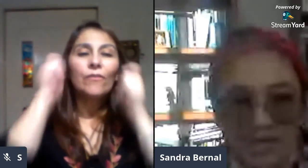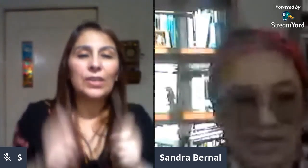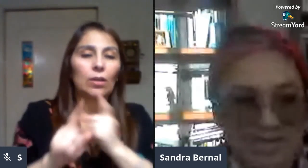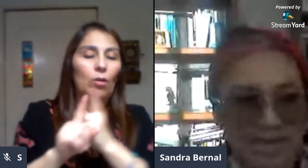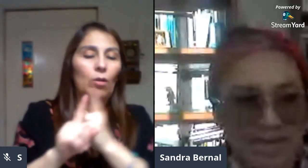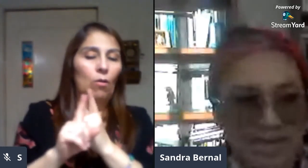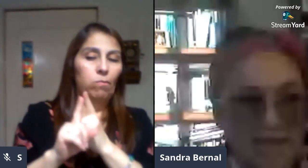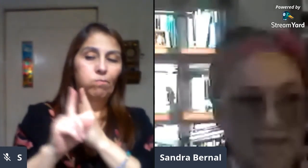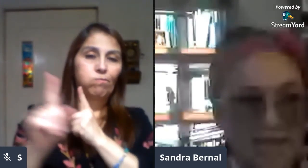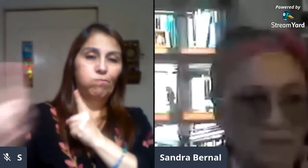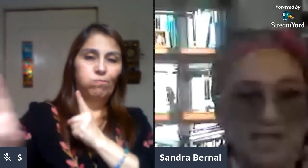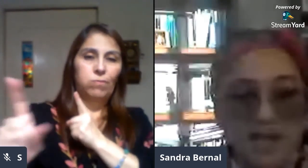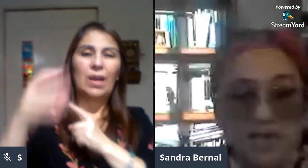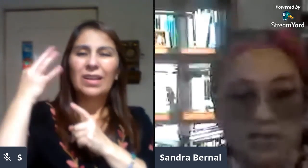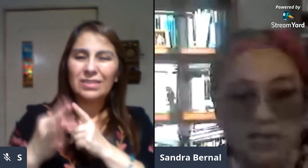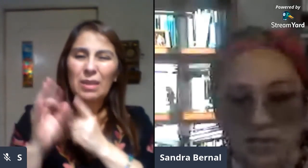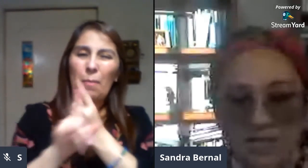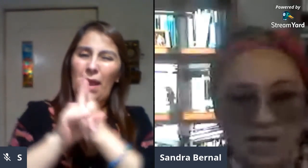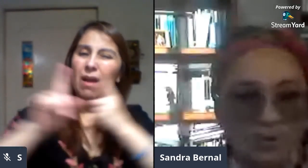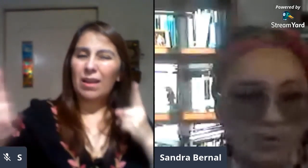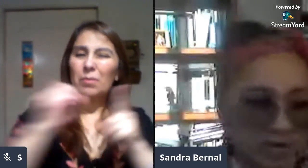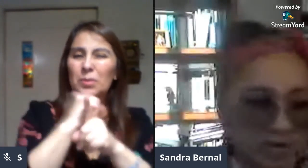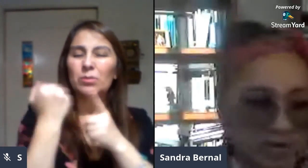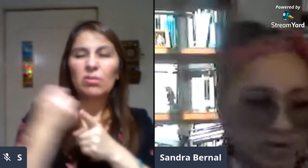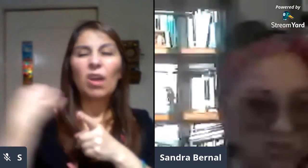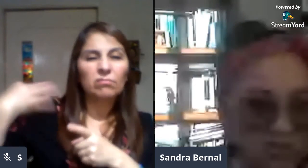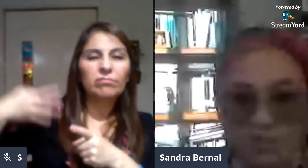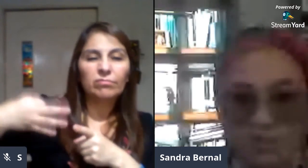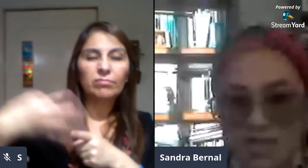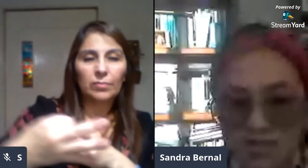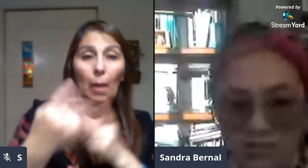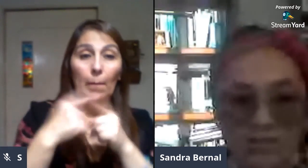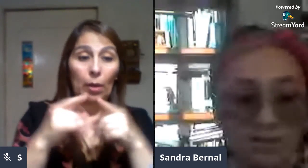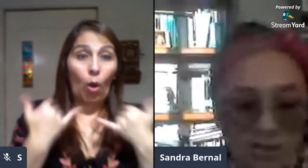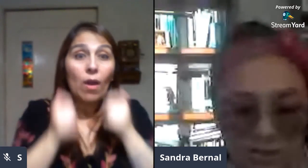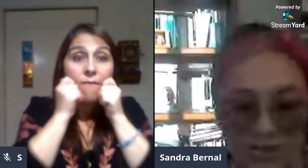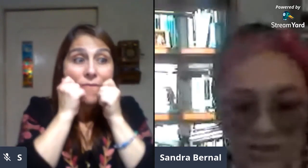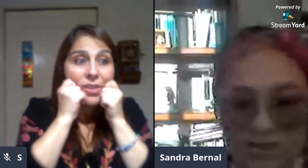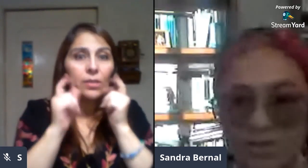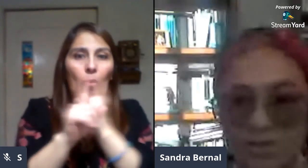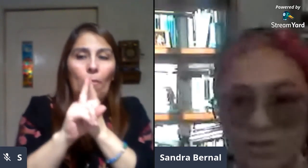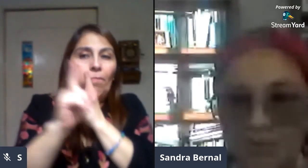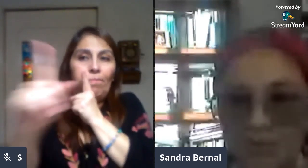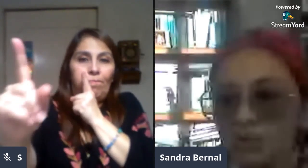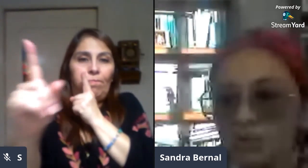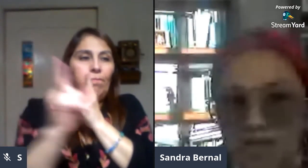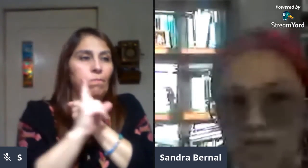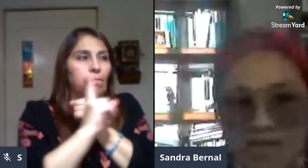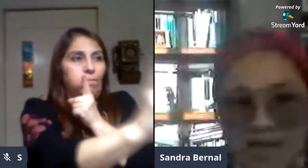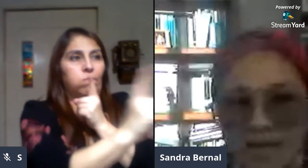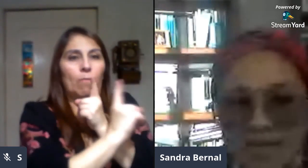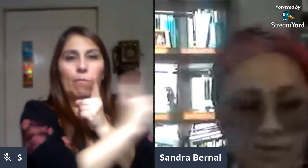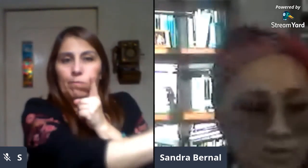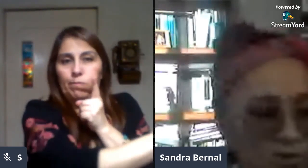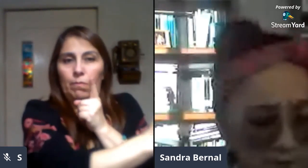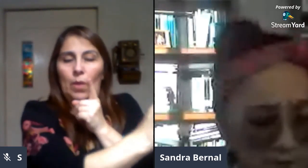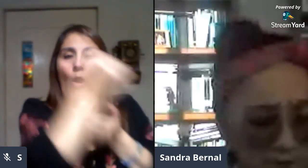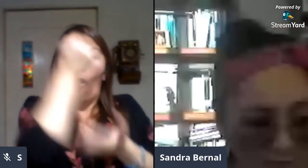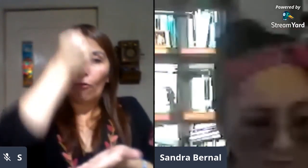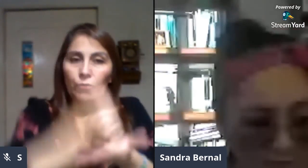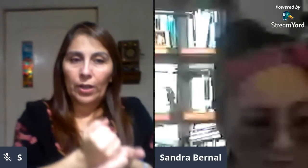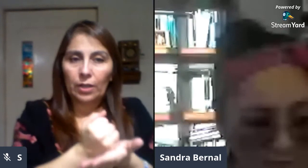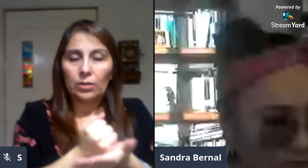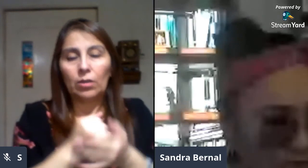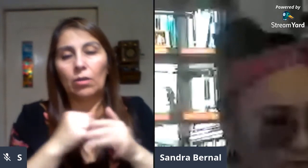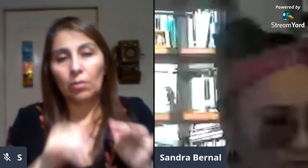Y frente a este aislamiento físico obligatorio en el que nos hemos visto, como también retomo lo que decía Lanis, no